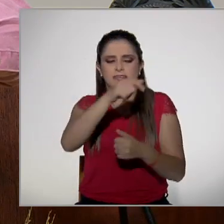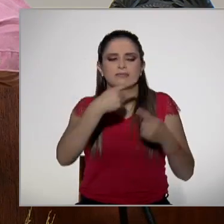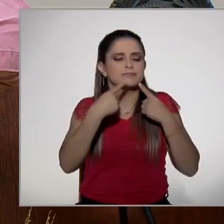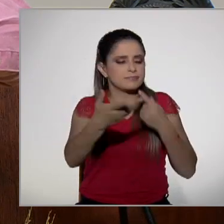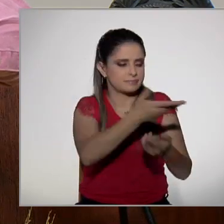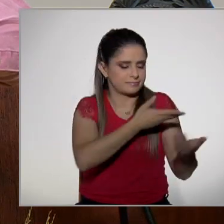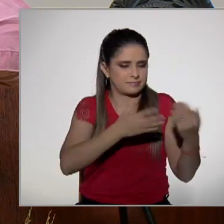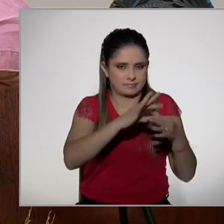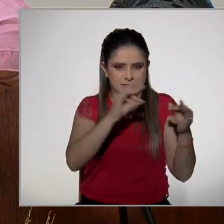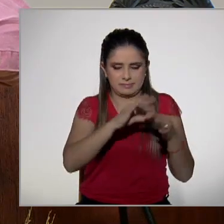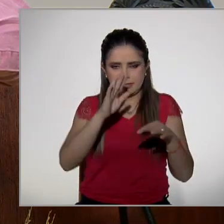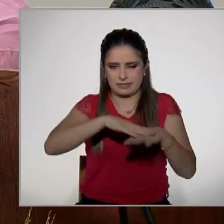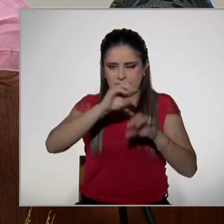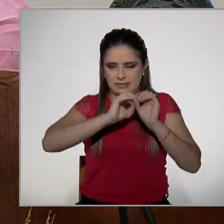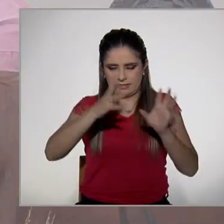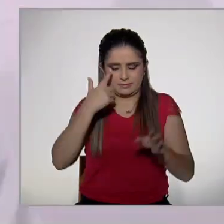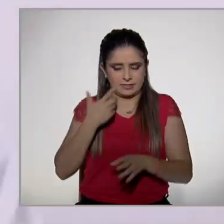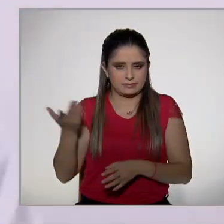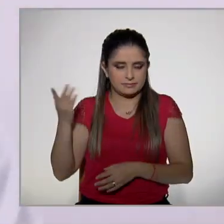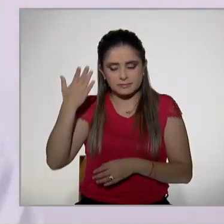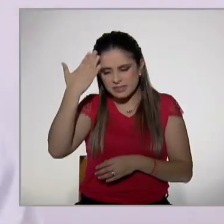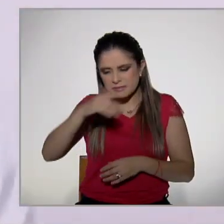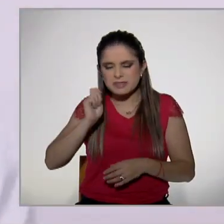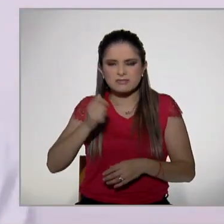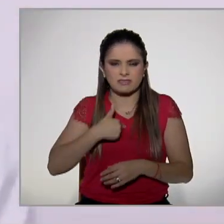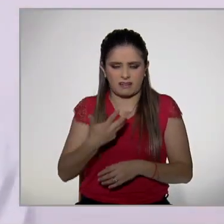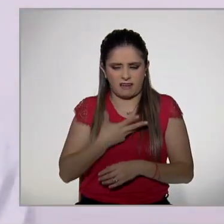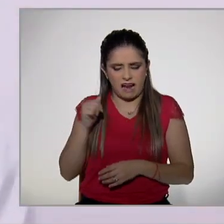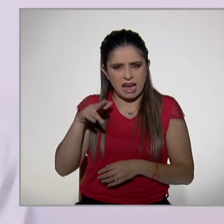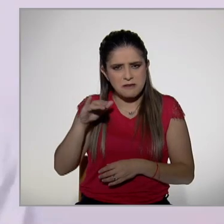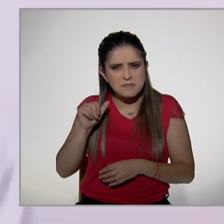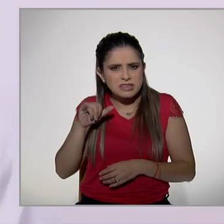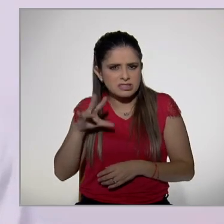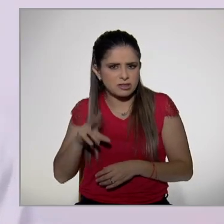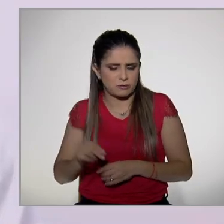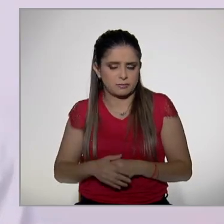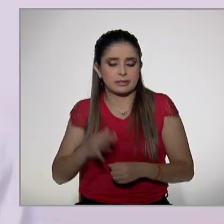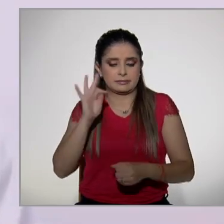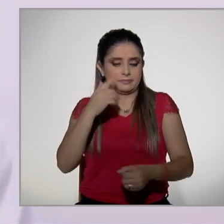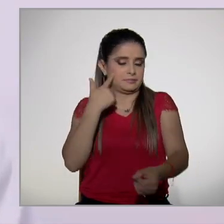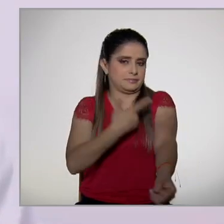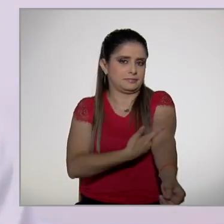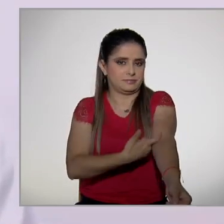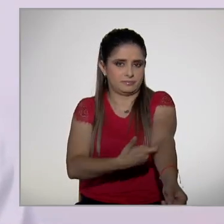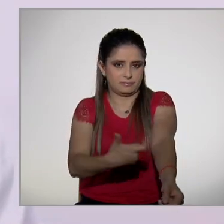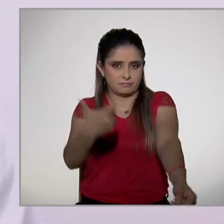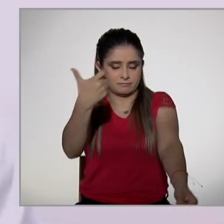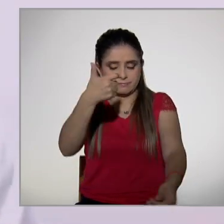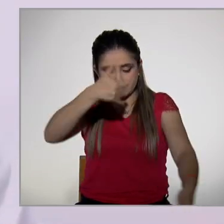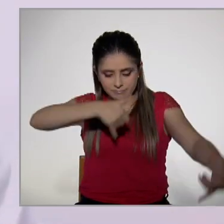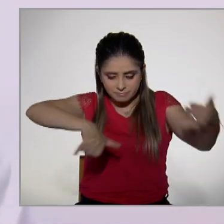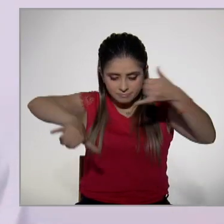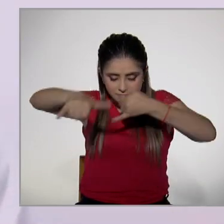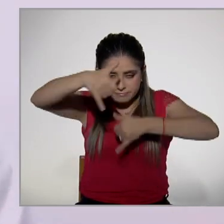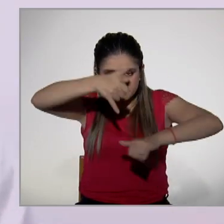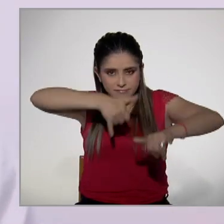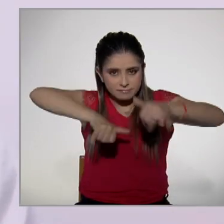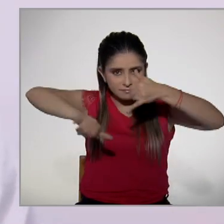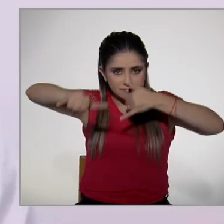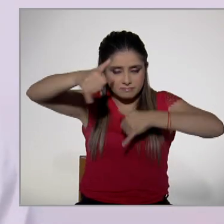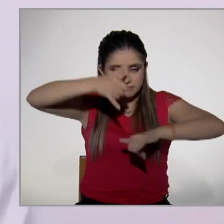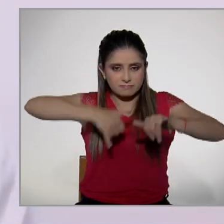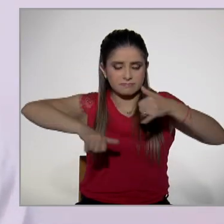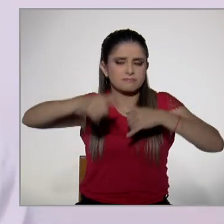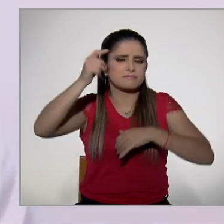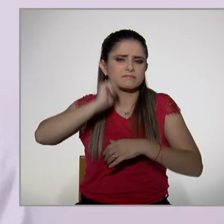anemia si hablamos de la biometría hemática es la vía matemática es un estudio de laboratorio que se pide